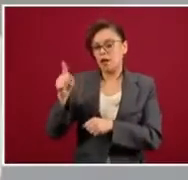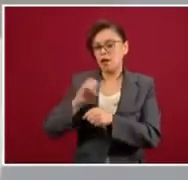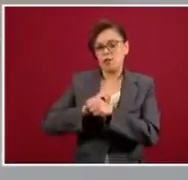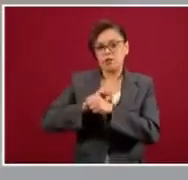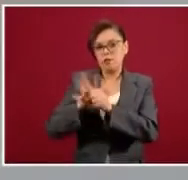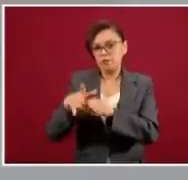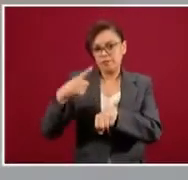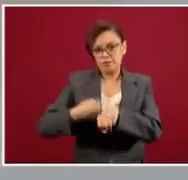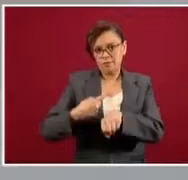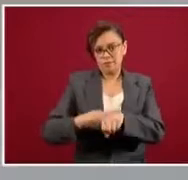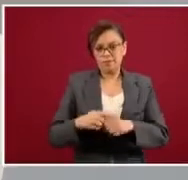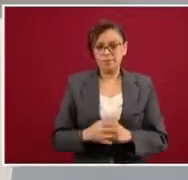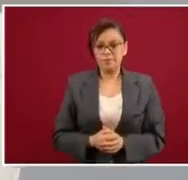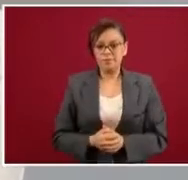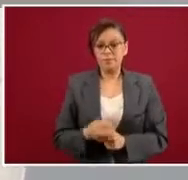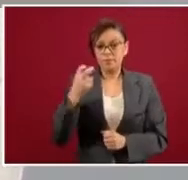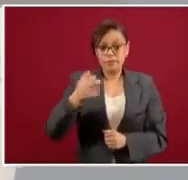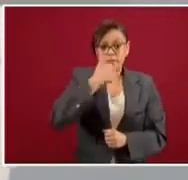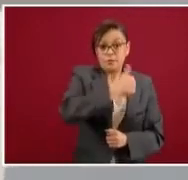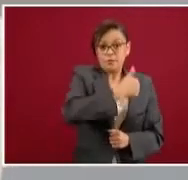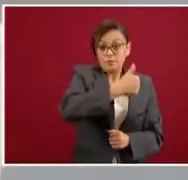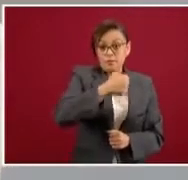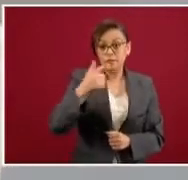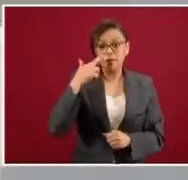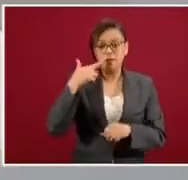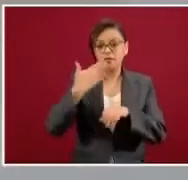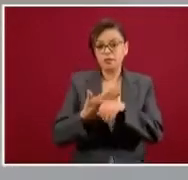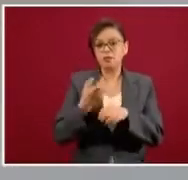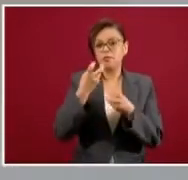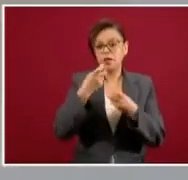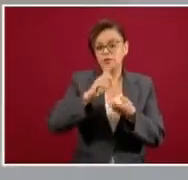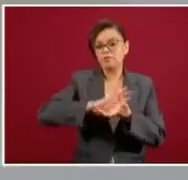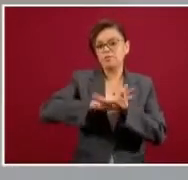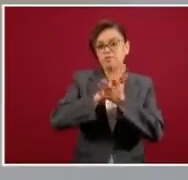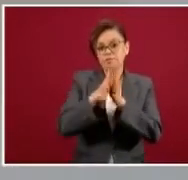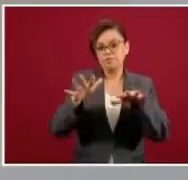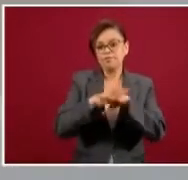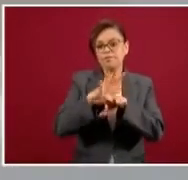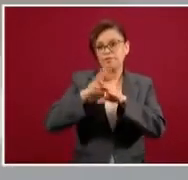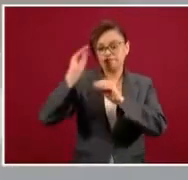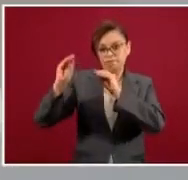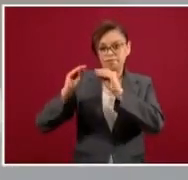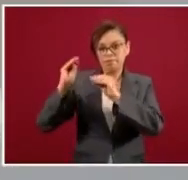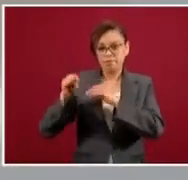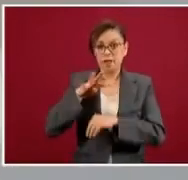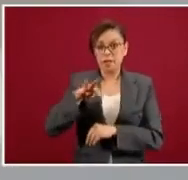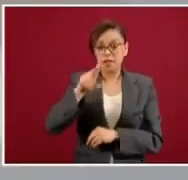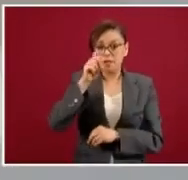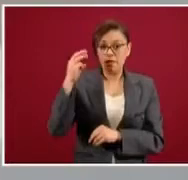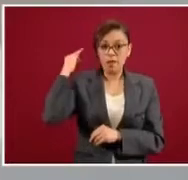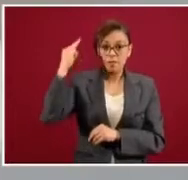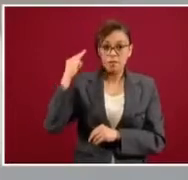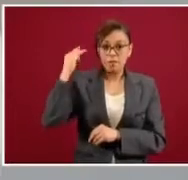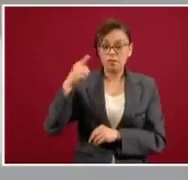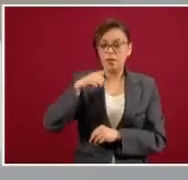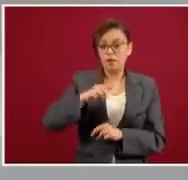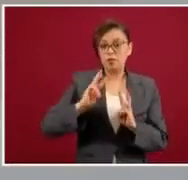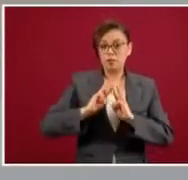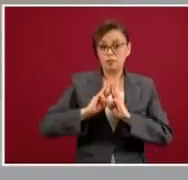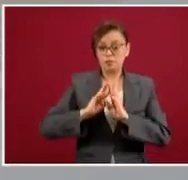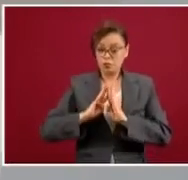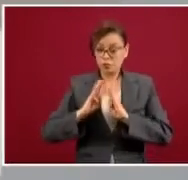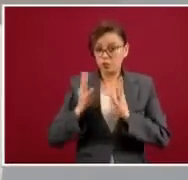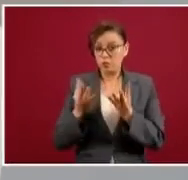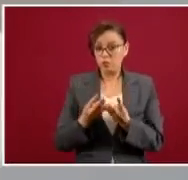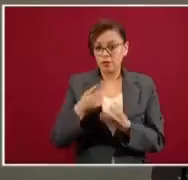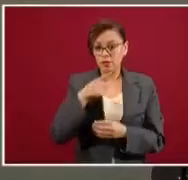esta reconversión. El 19 de marzo sesionó el Consejo de Salubridad General y quizá